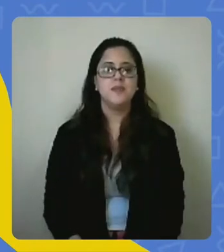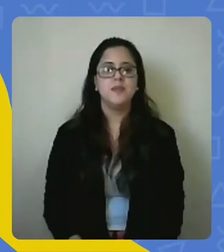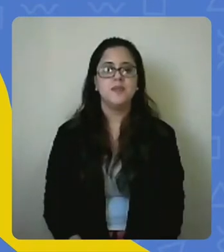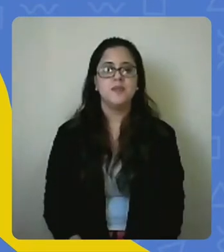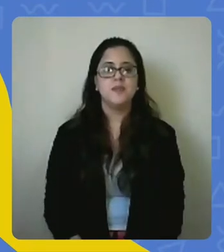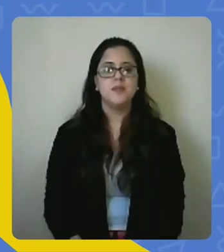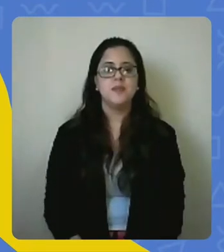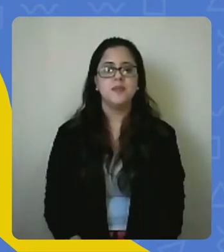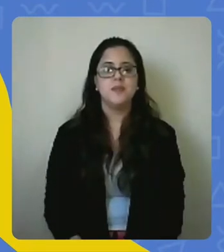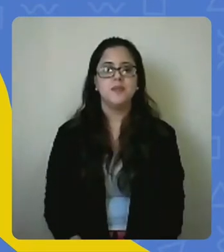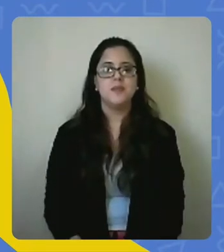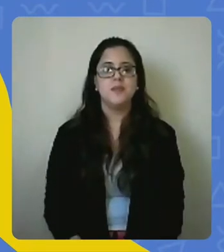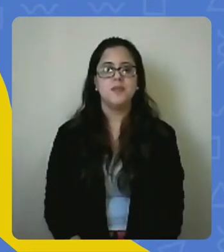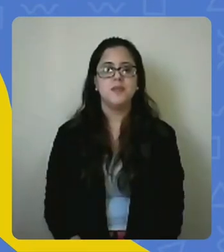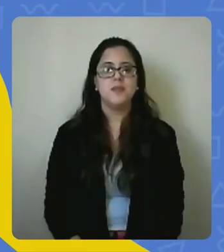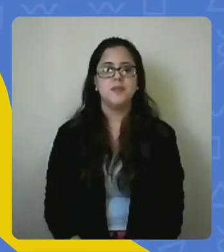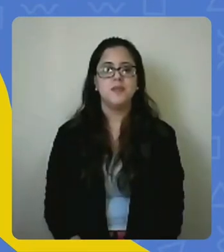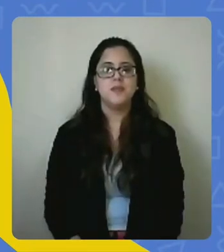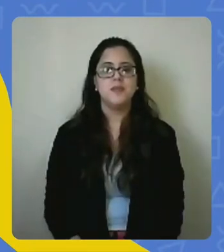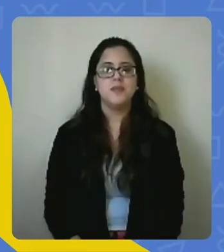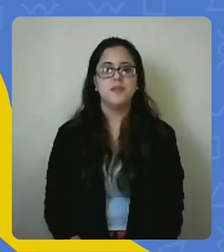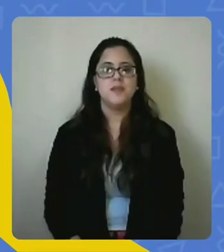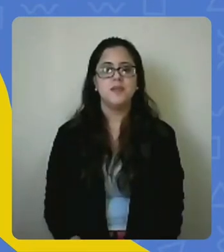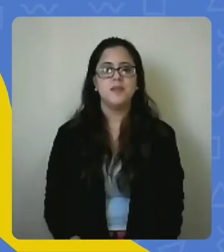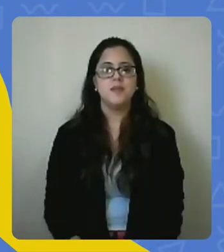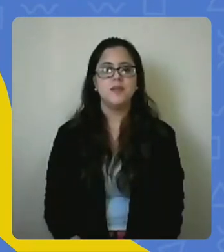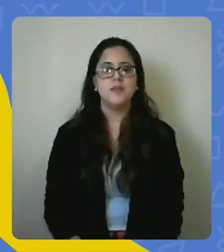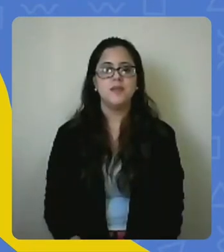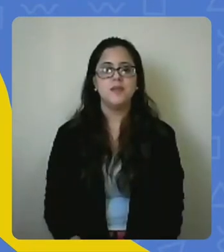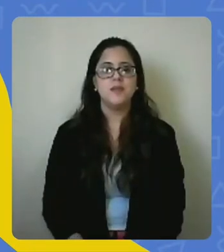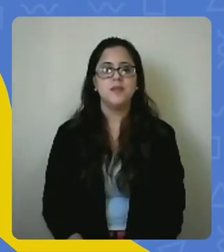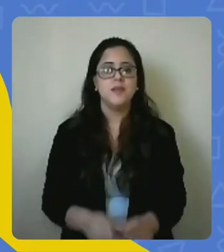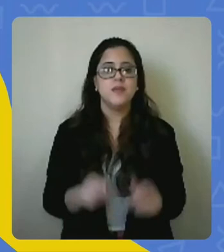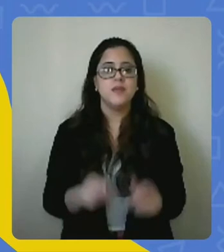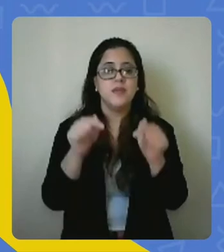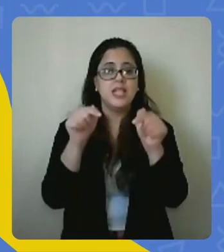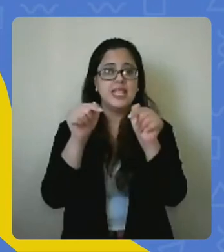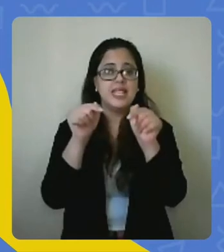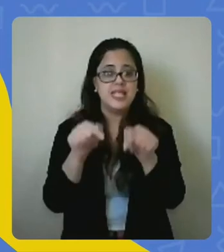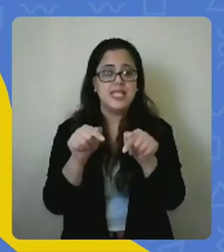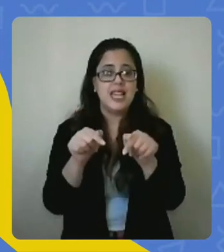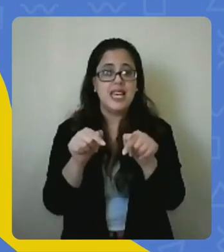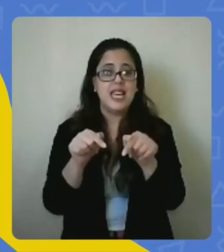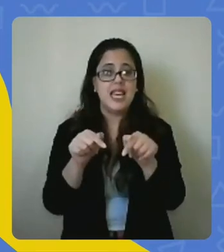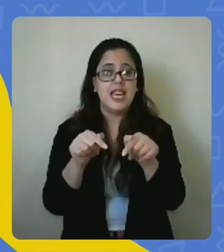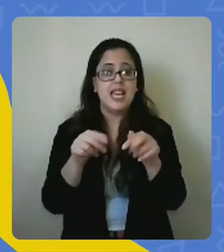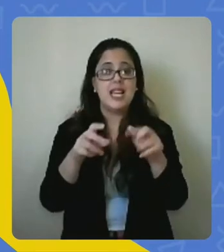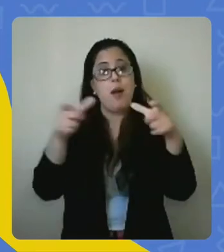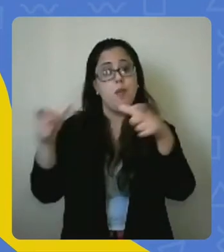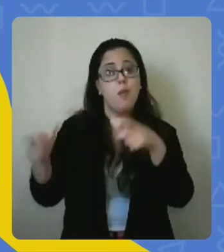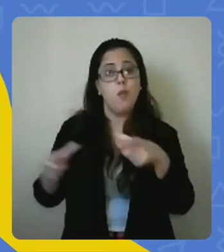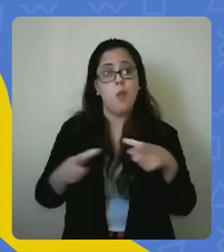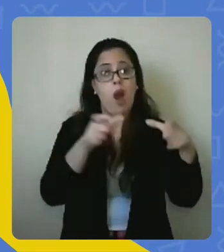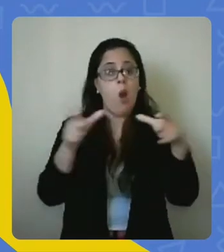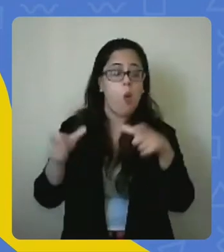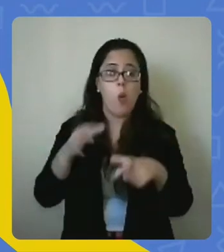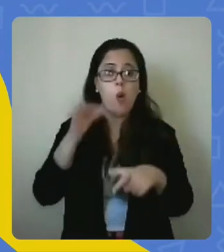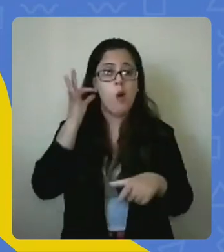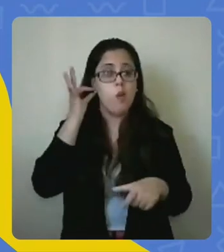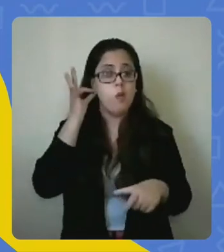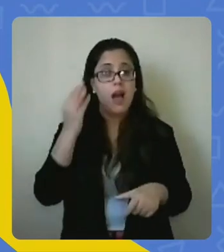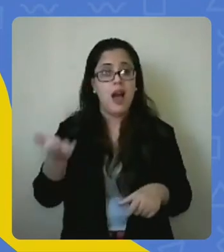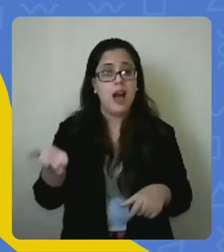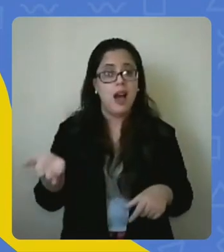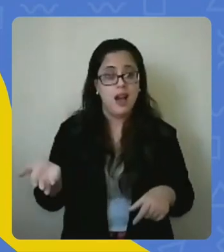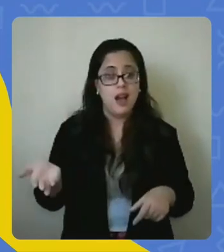Ya, yo creo que la niña se despierta pensando que es su cumpleaños, después lo ven, y si es su